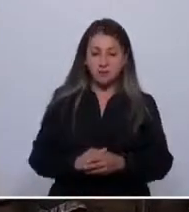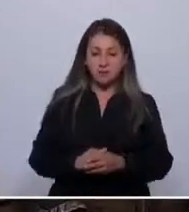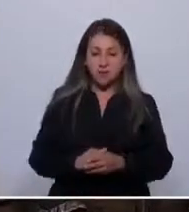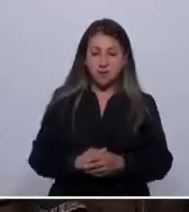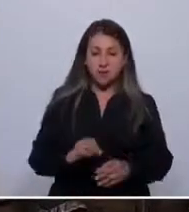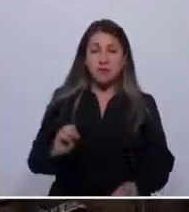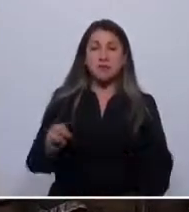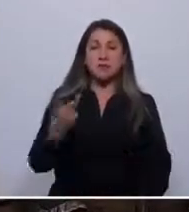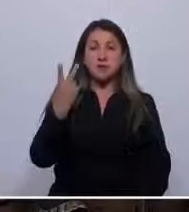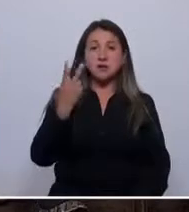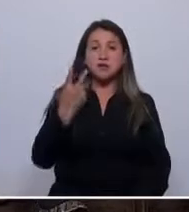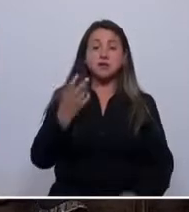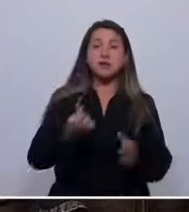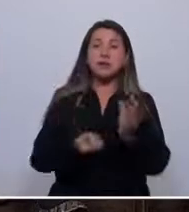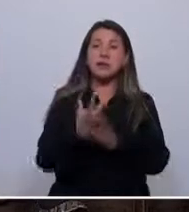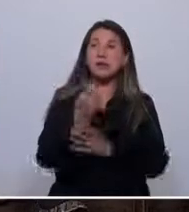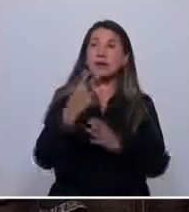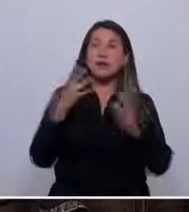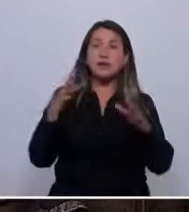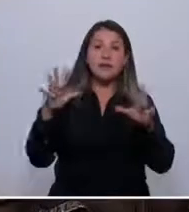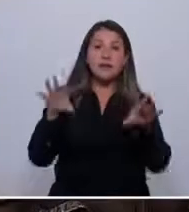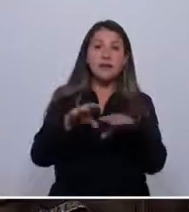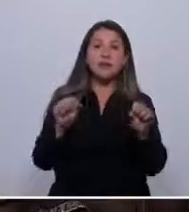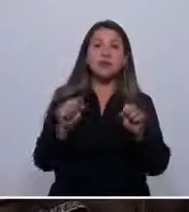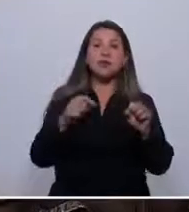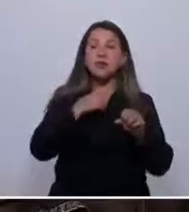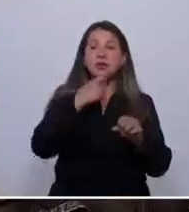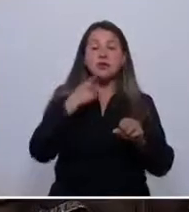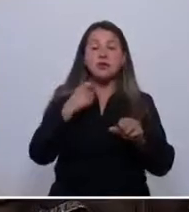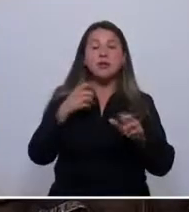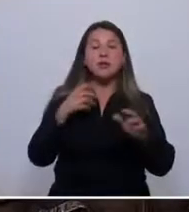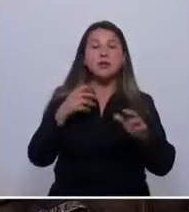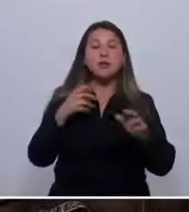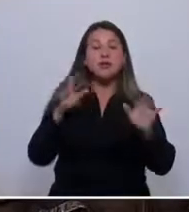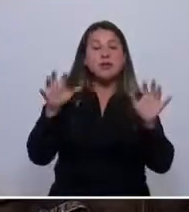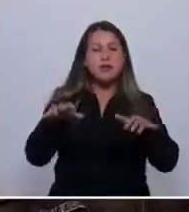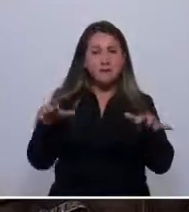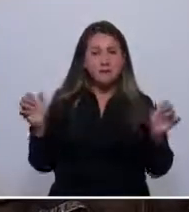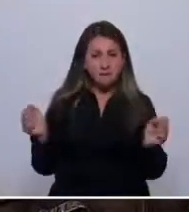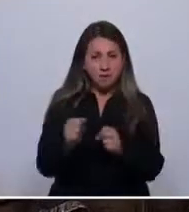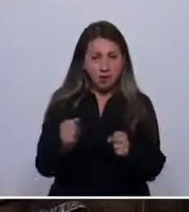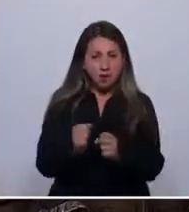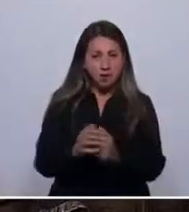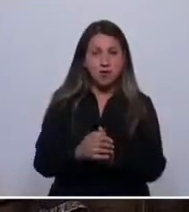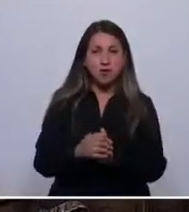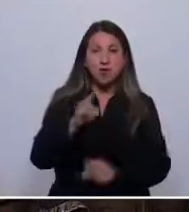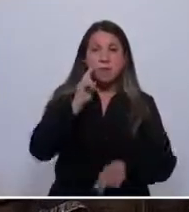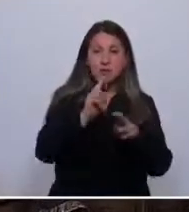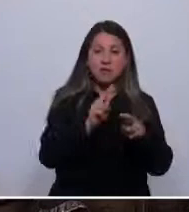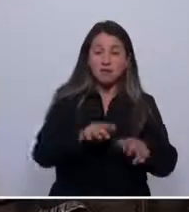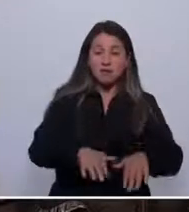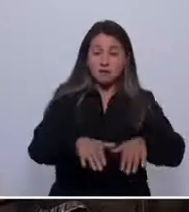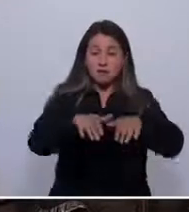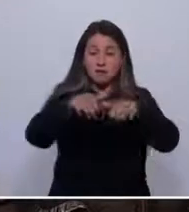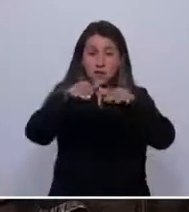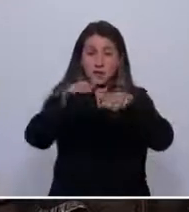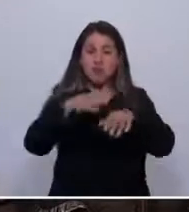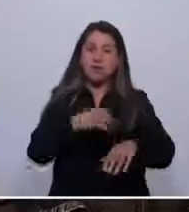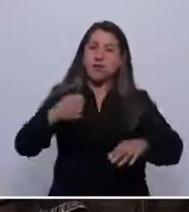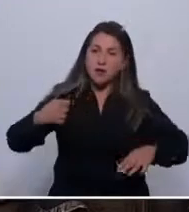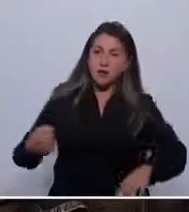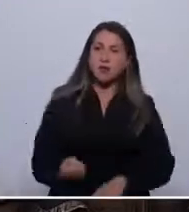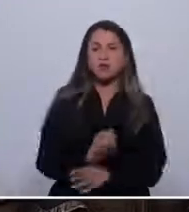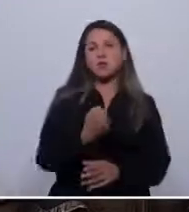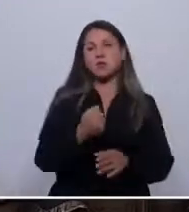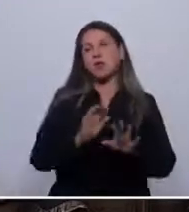primavera es necesario el invierno. Y que para ver nacer a los hijos e hijas es necesario esperar. Pucha, qué esperado, son